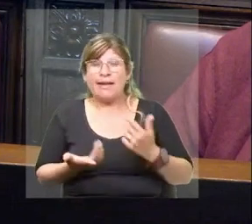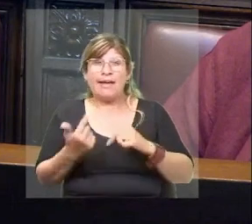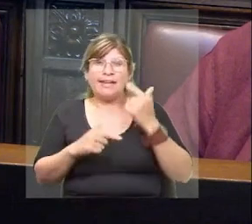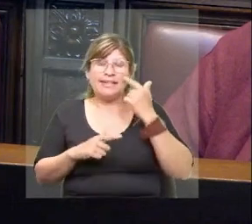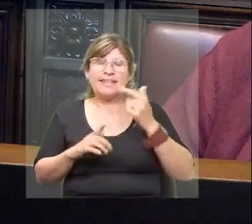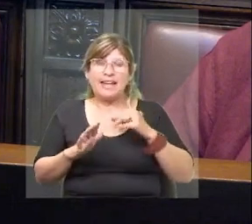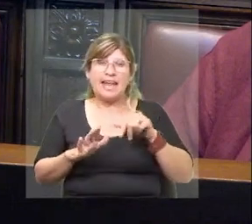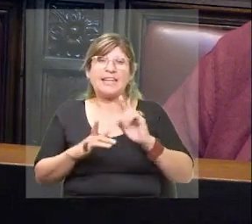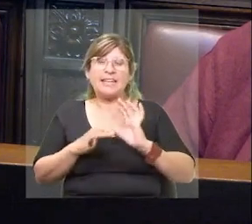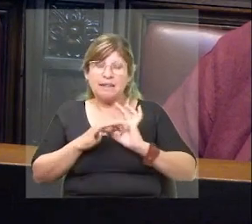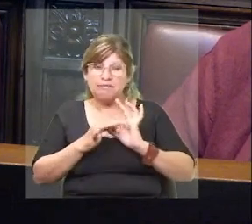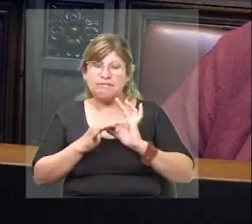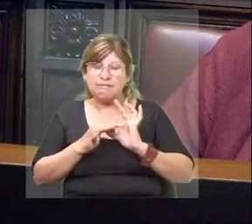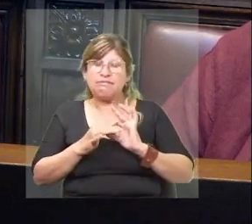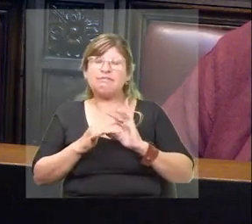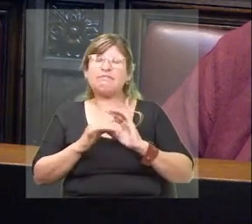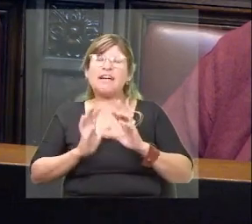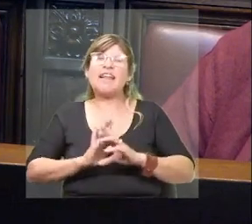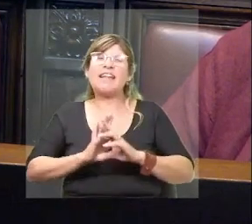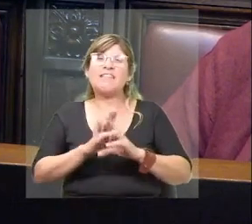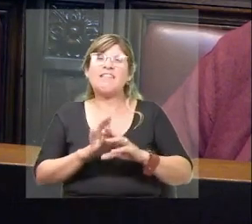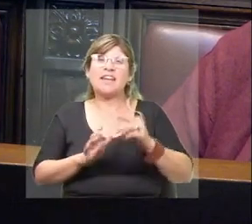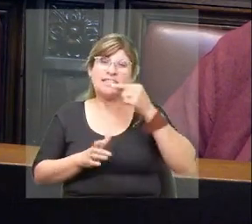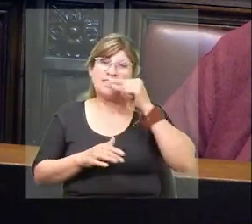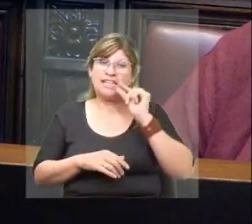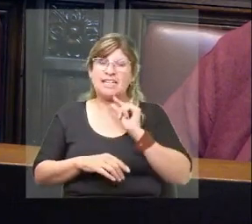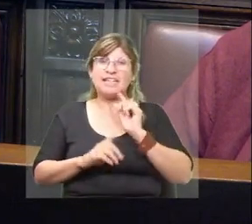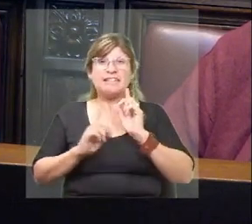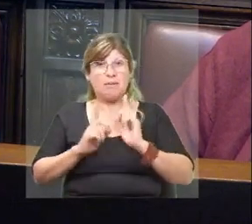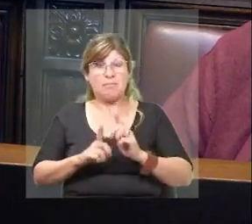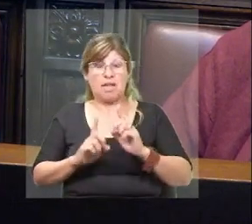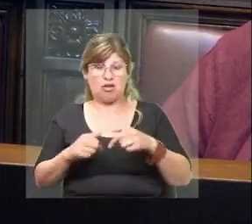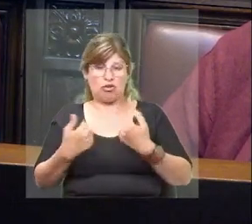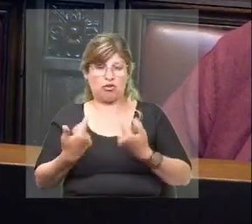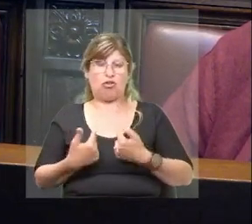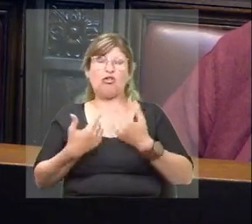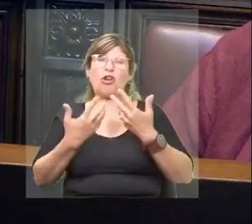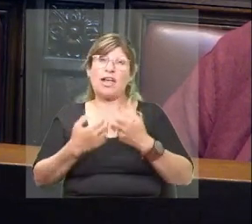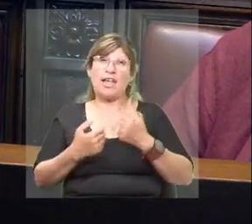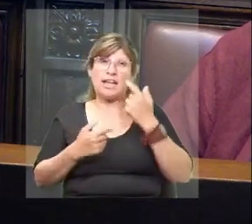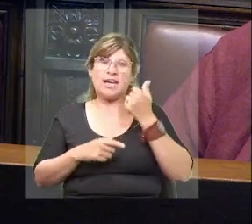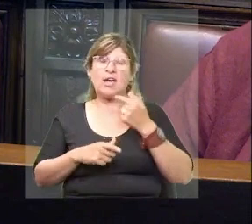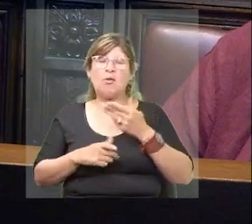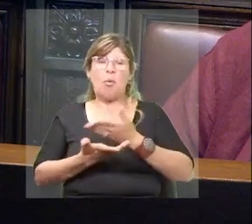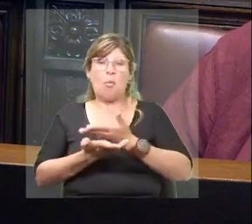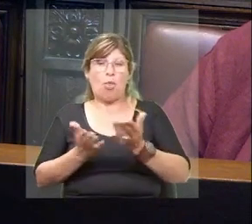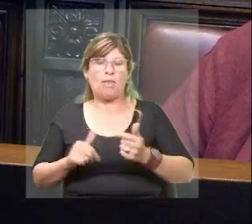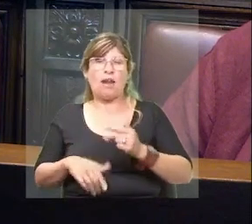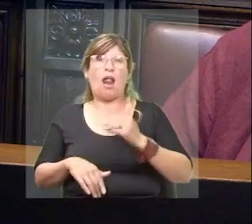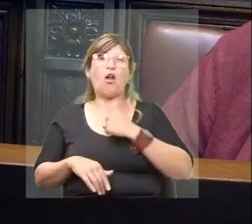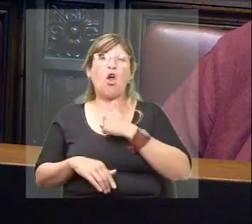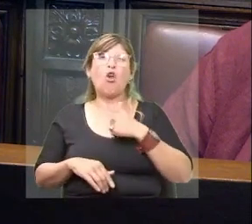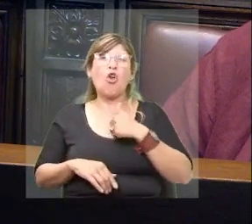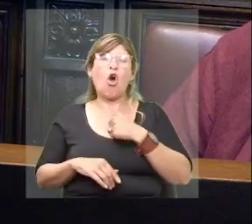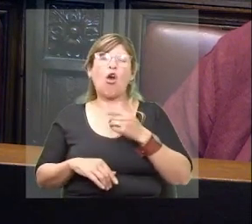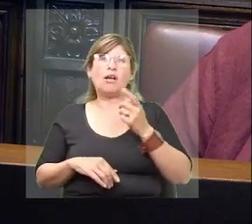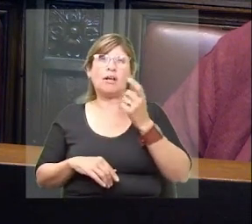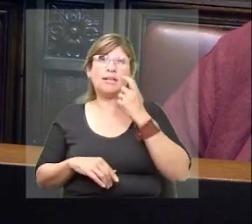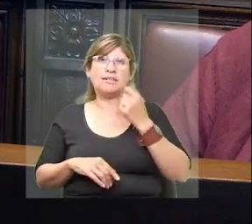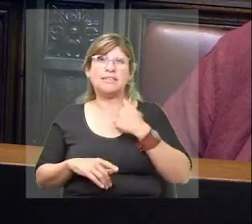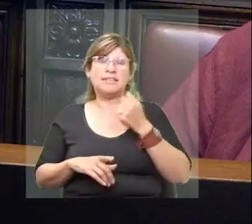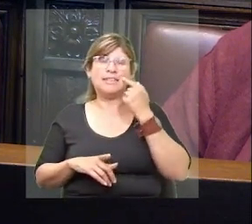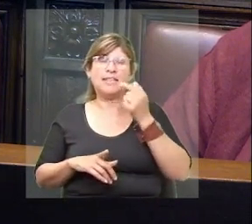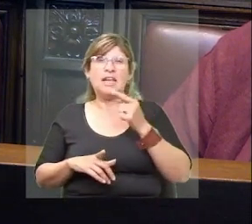general Sereñi. También nosotros queremos rescatar los roles de Danilo en áreas